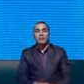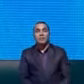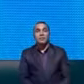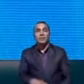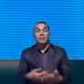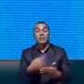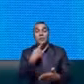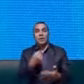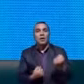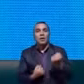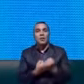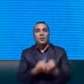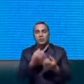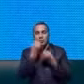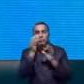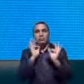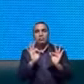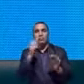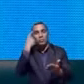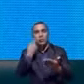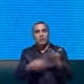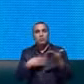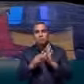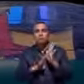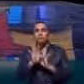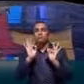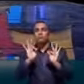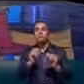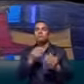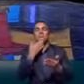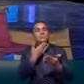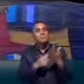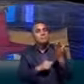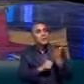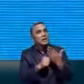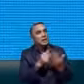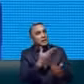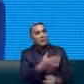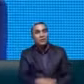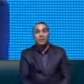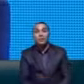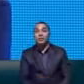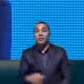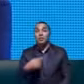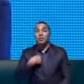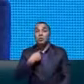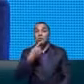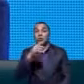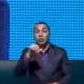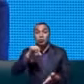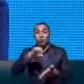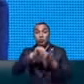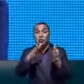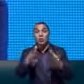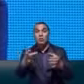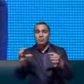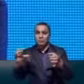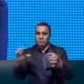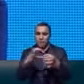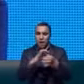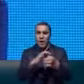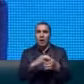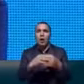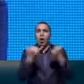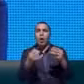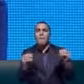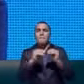brindará todo el apoyo y la información necesaria para salir adelante. Ok, señora ministra. Bueno, yo llamo a la ciudadanía a unirnos